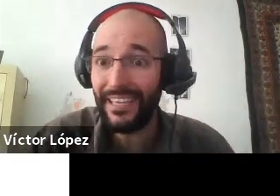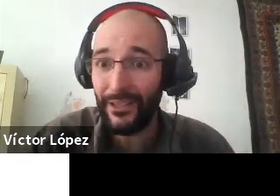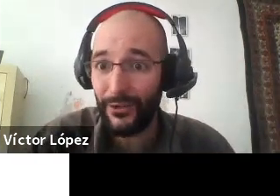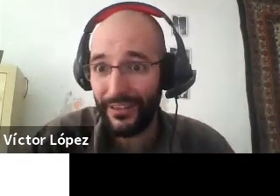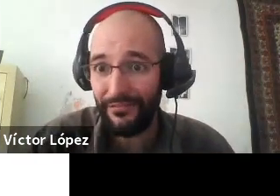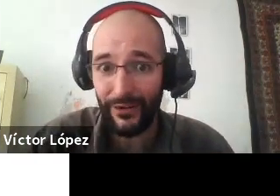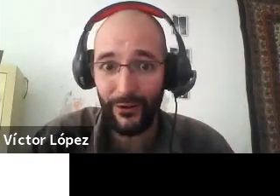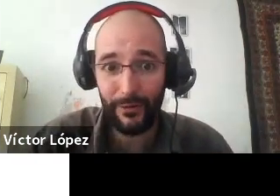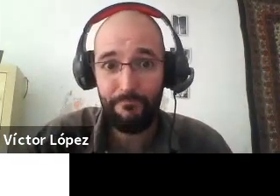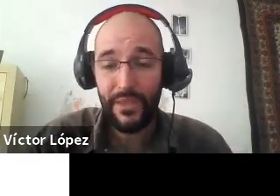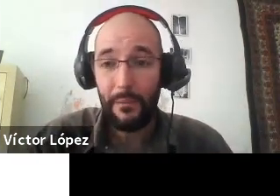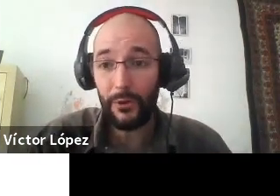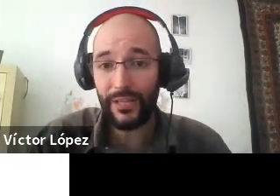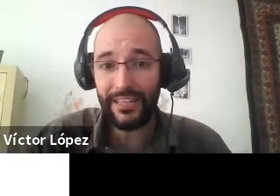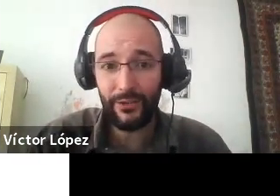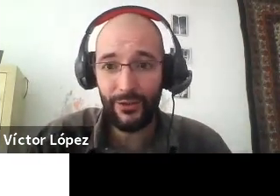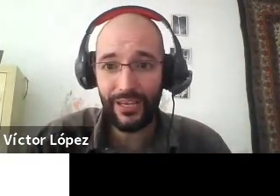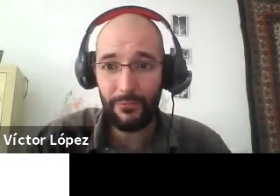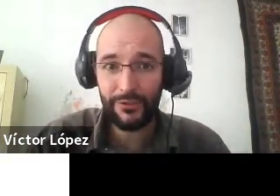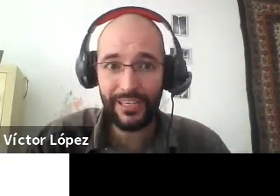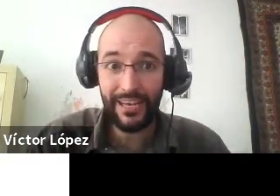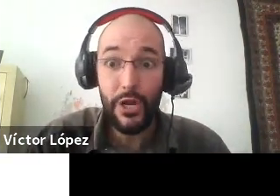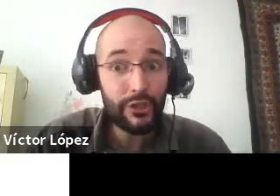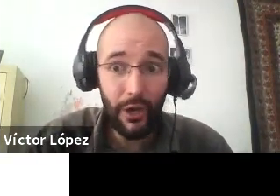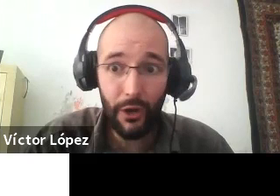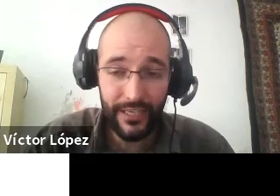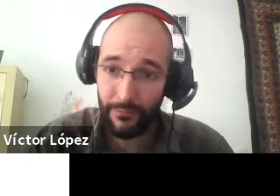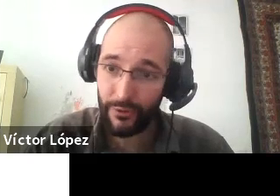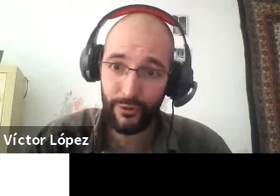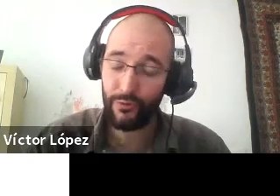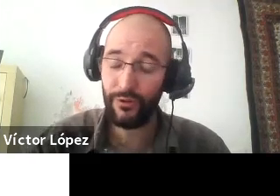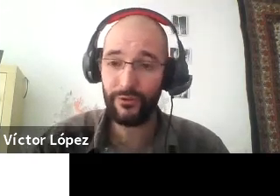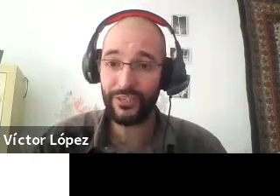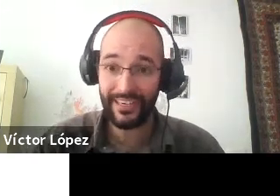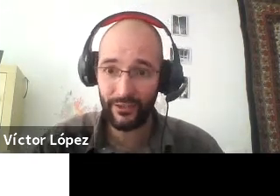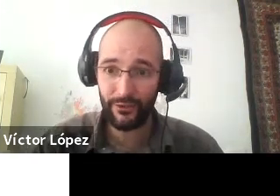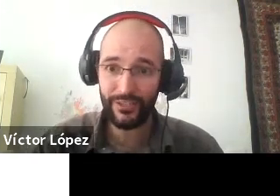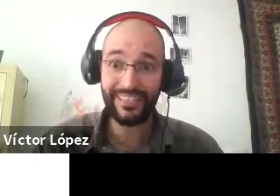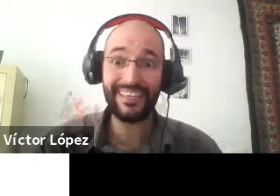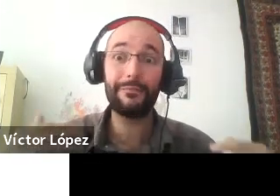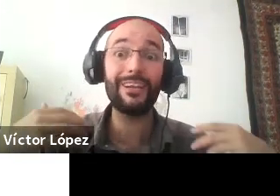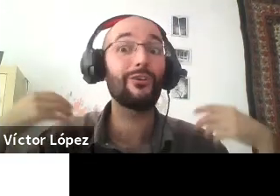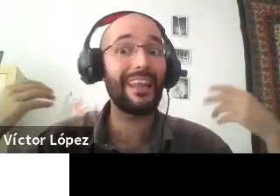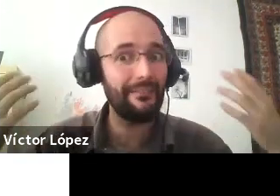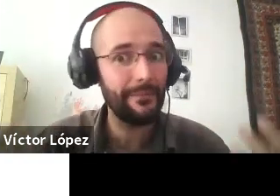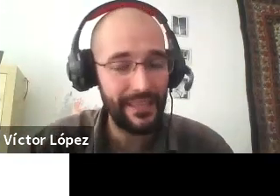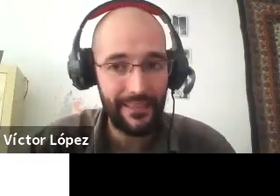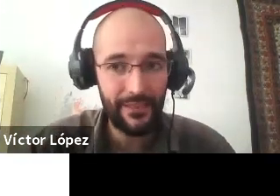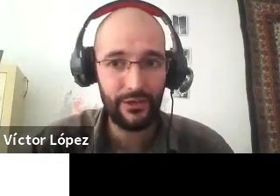está emitiendo, ¿no? En infrarrojo. Por lo tanto, digamos, nos encontramos con nuevos retos que tienen que ver